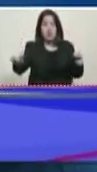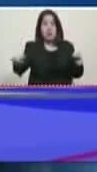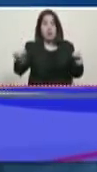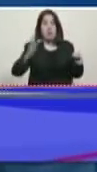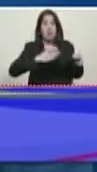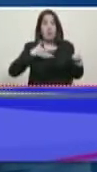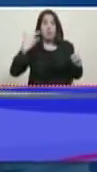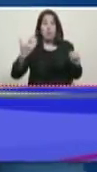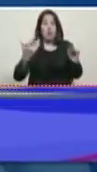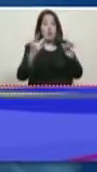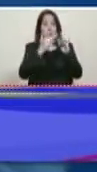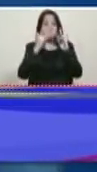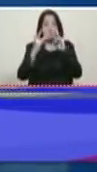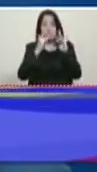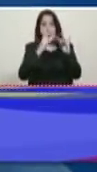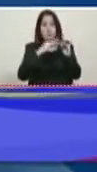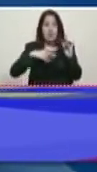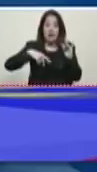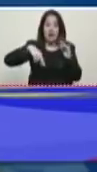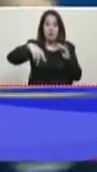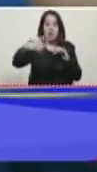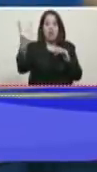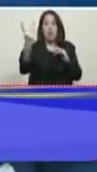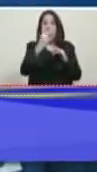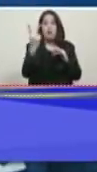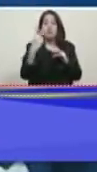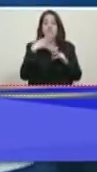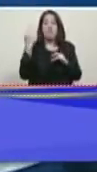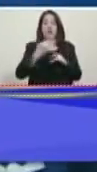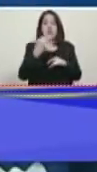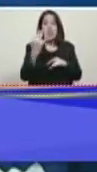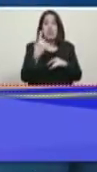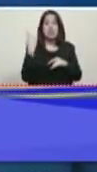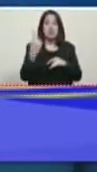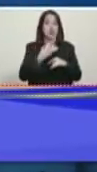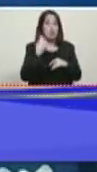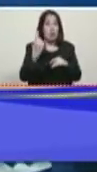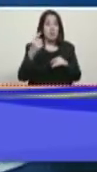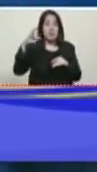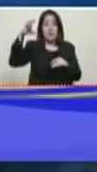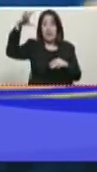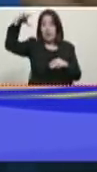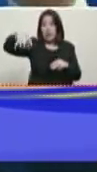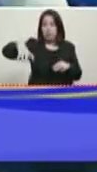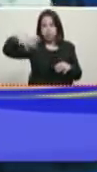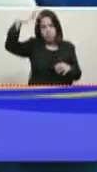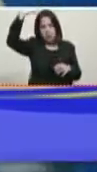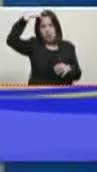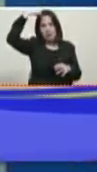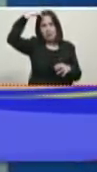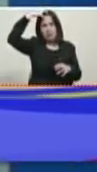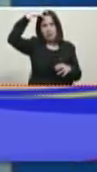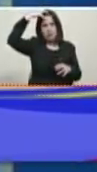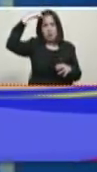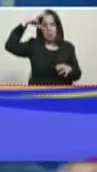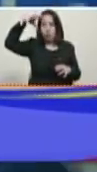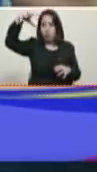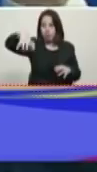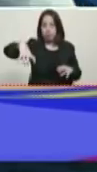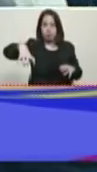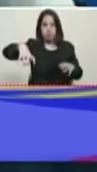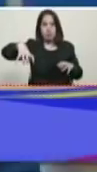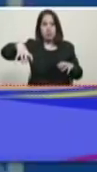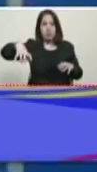a nivel peatonal esas dos realidades y solamente con ese castillo utilizando la potencialidad que tiene ese